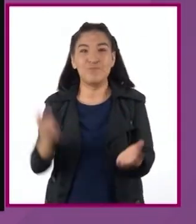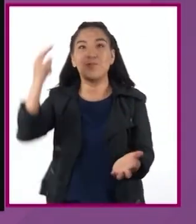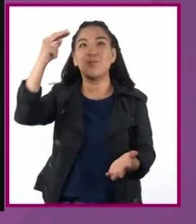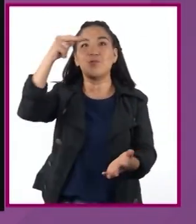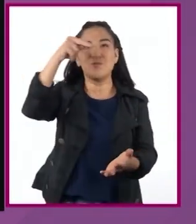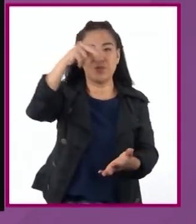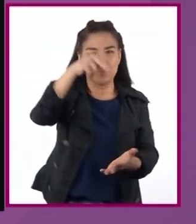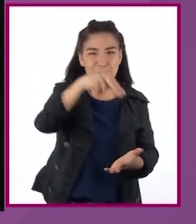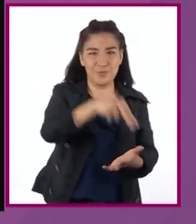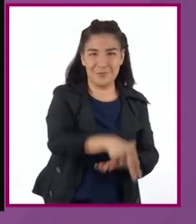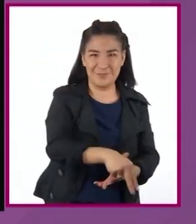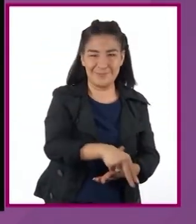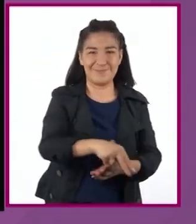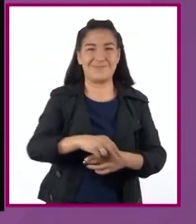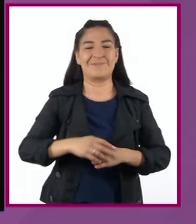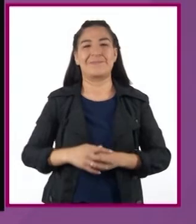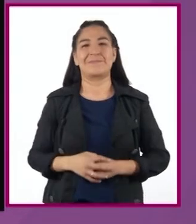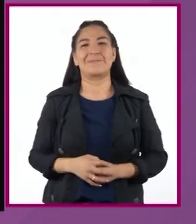él.